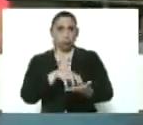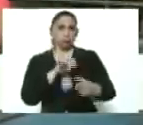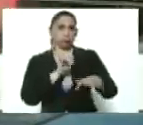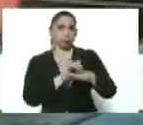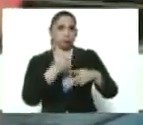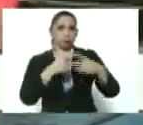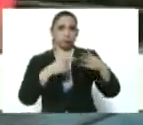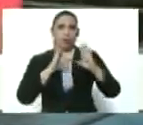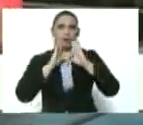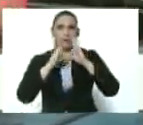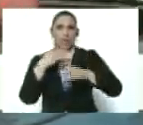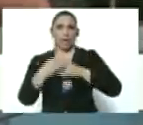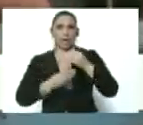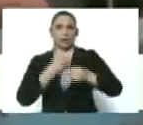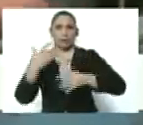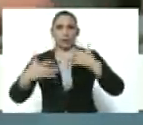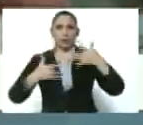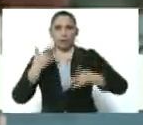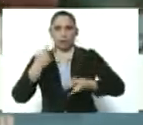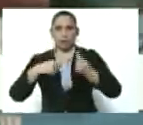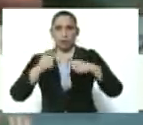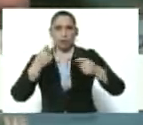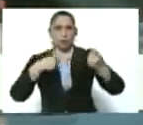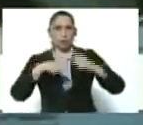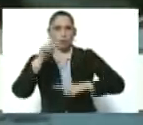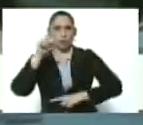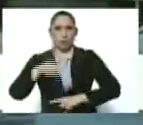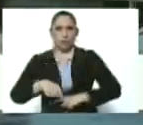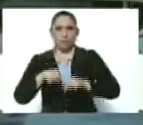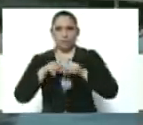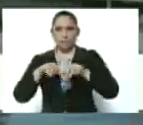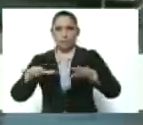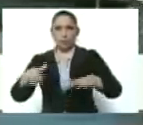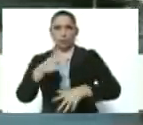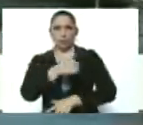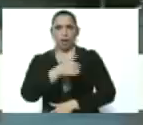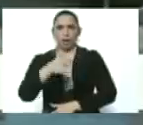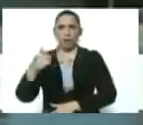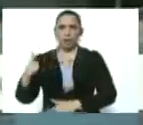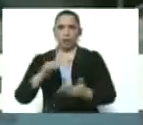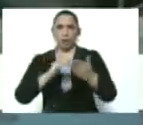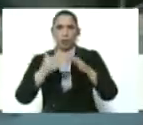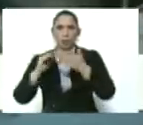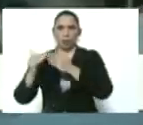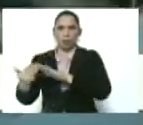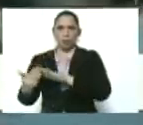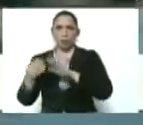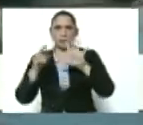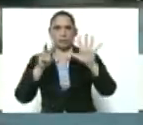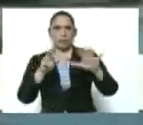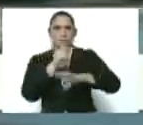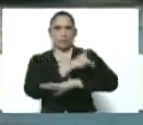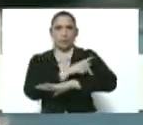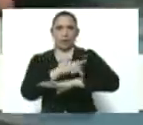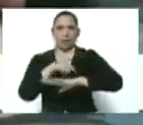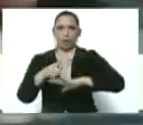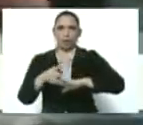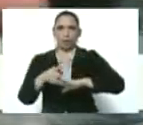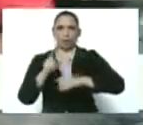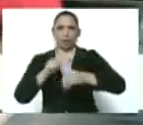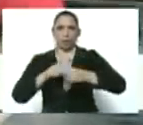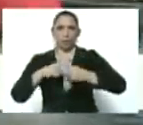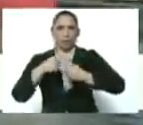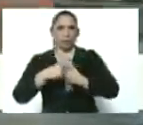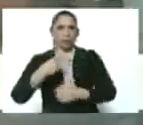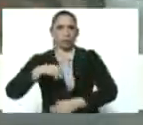donde se realiza actividades comerciales así como el despliegue en cada comunidad de las 7 parroquias que conforman